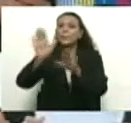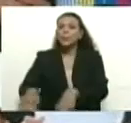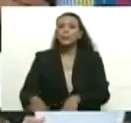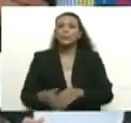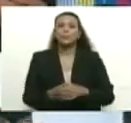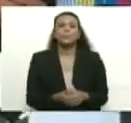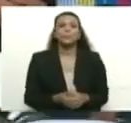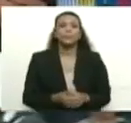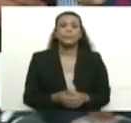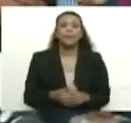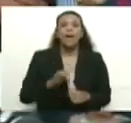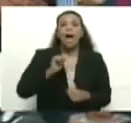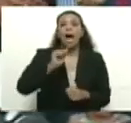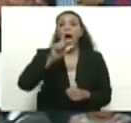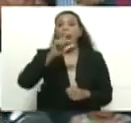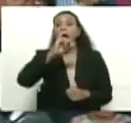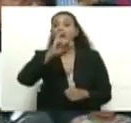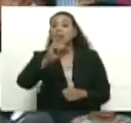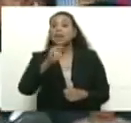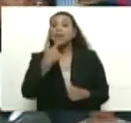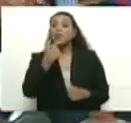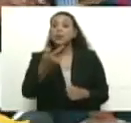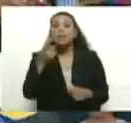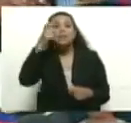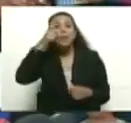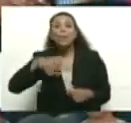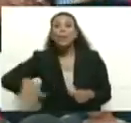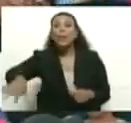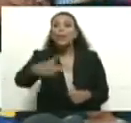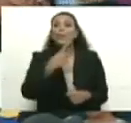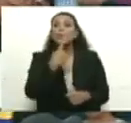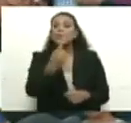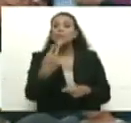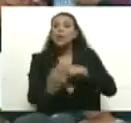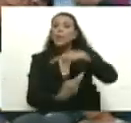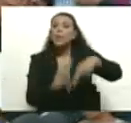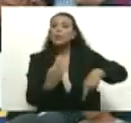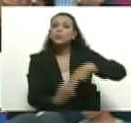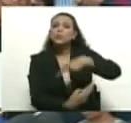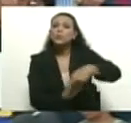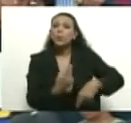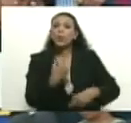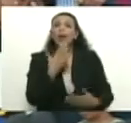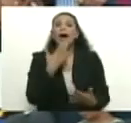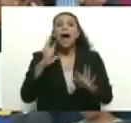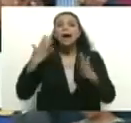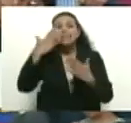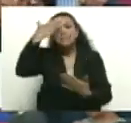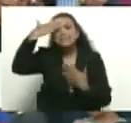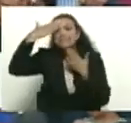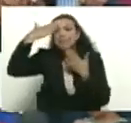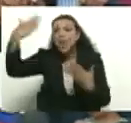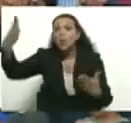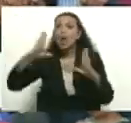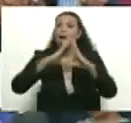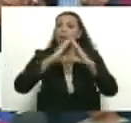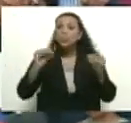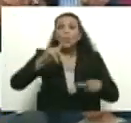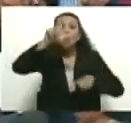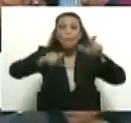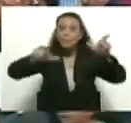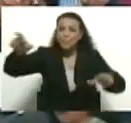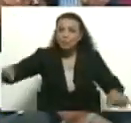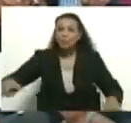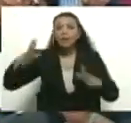Lo dijo Alí, lo dice el pueblo, lo dice la revolución. Quiero darle un saludo, compañeros, compañeras, a todas y